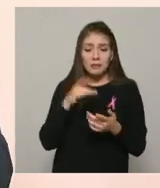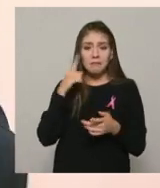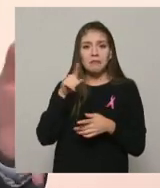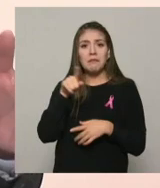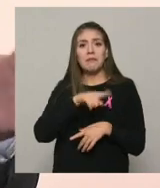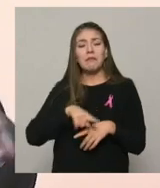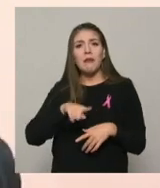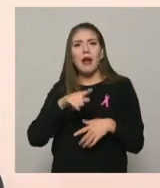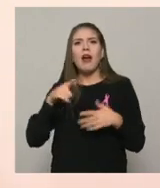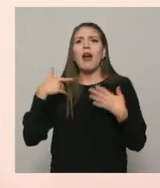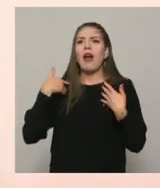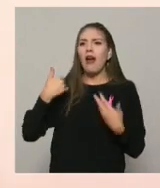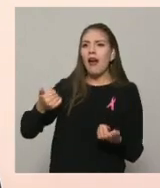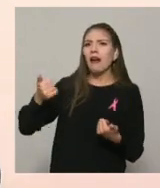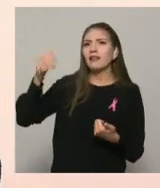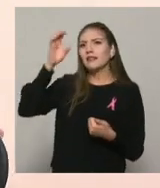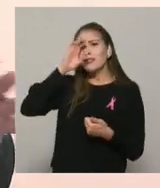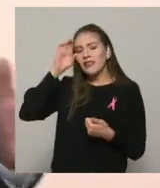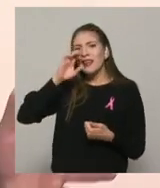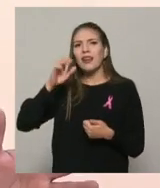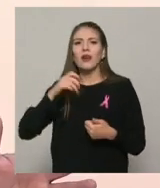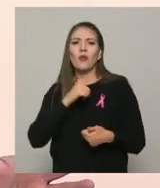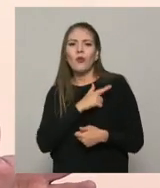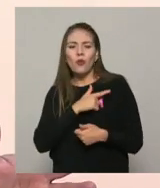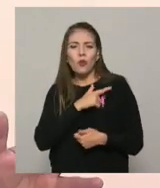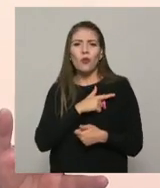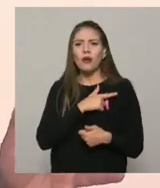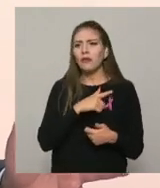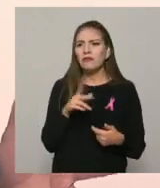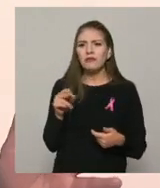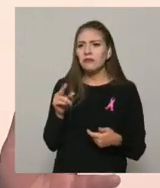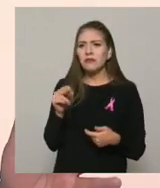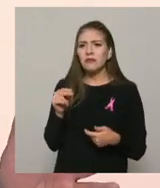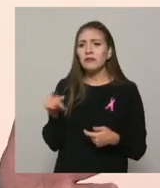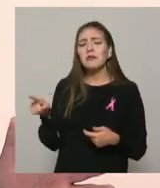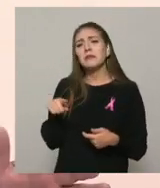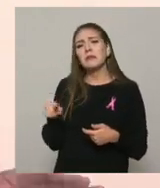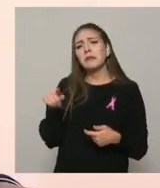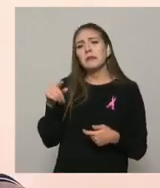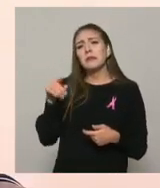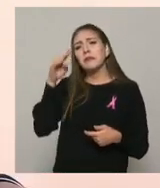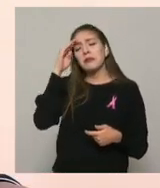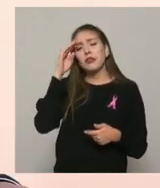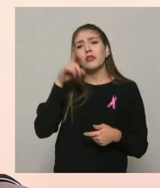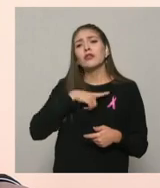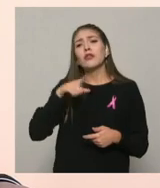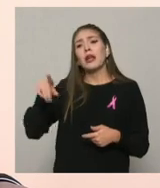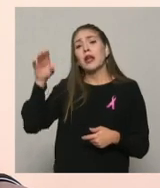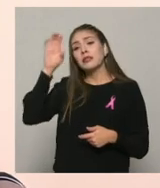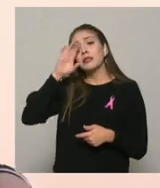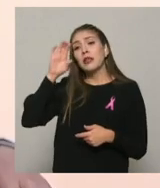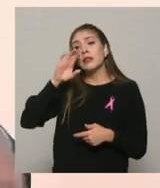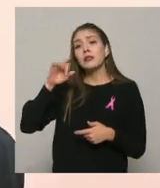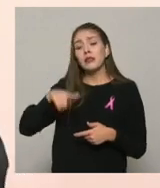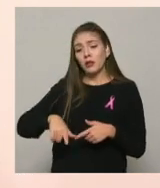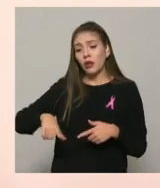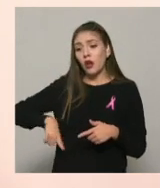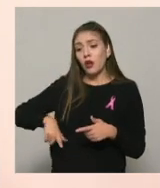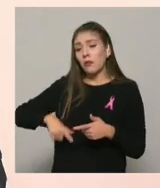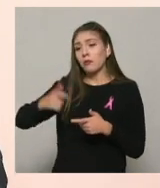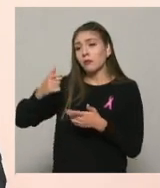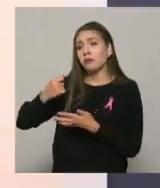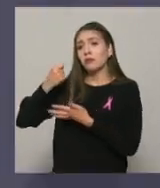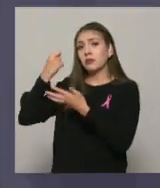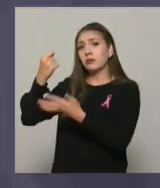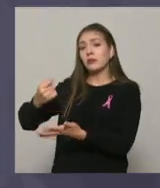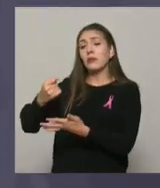ciencia. La sociedad tiene una idea de que los científicos solo son una serie de vividores del recurso público, y no es así. No, para